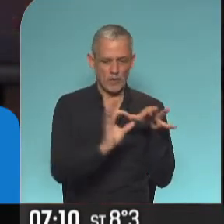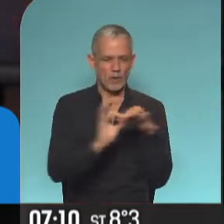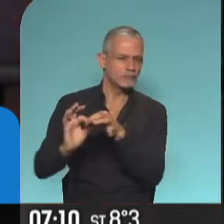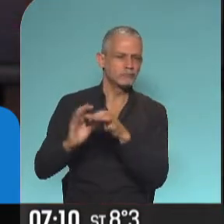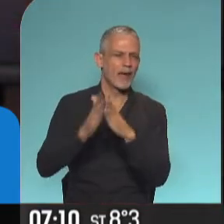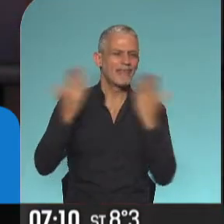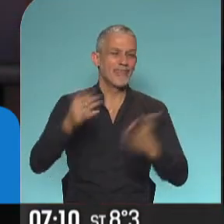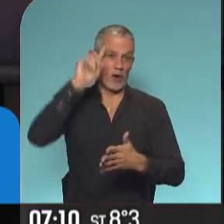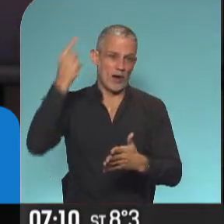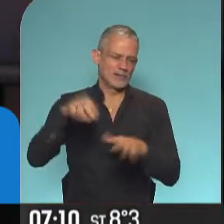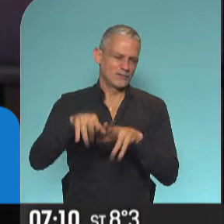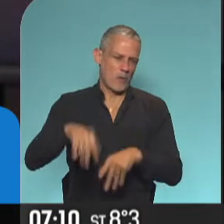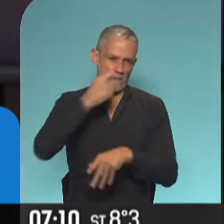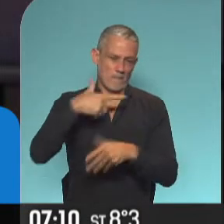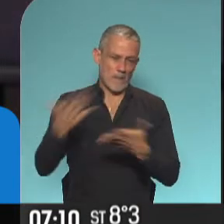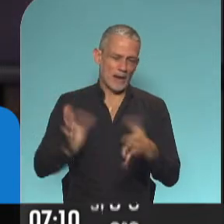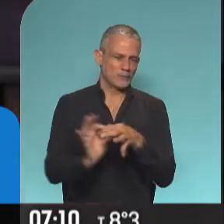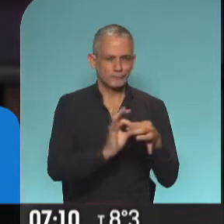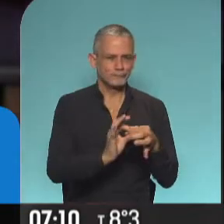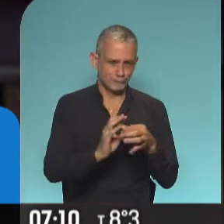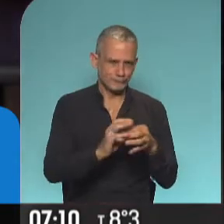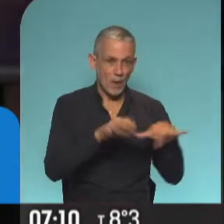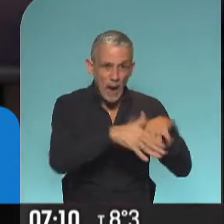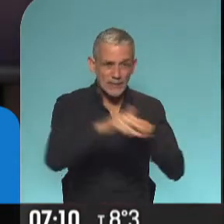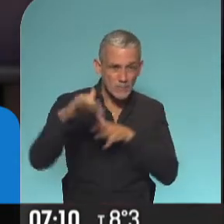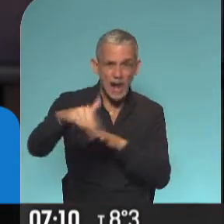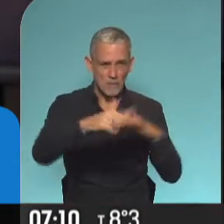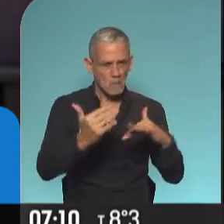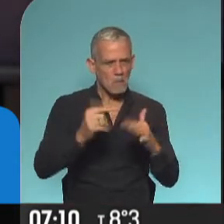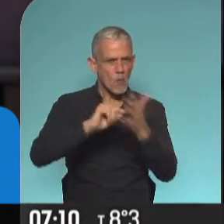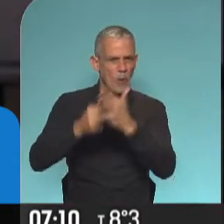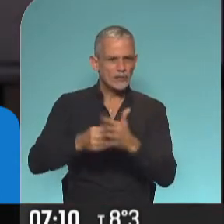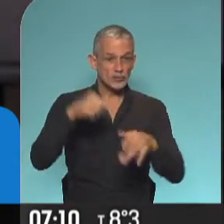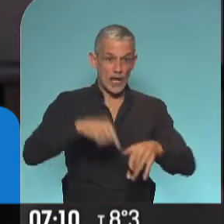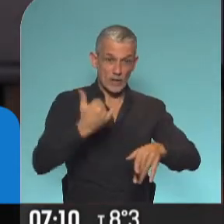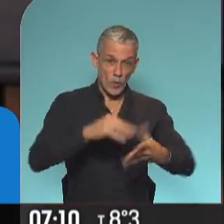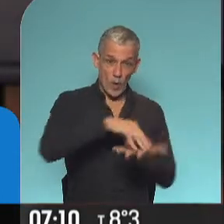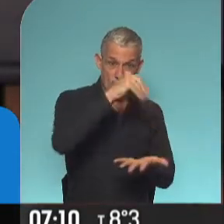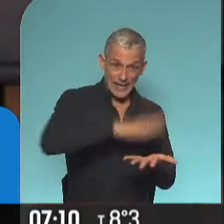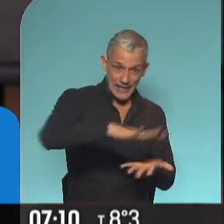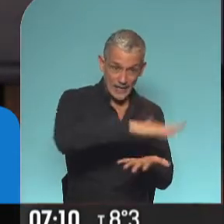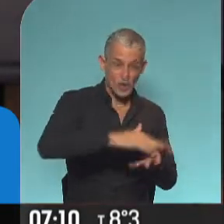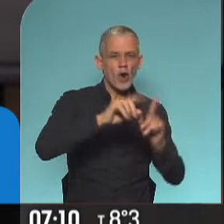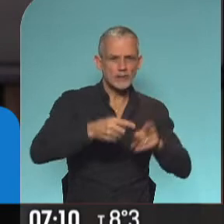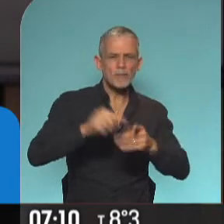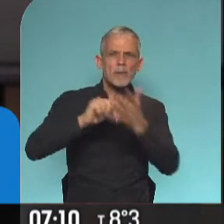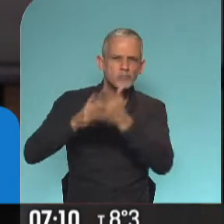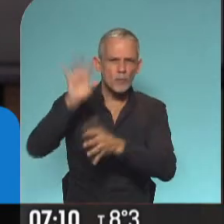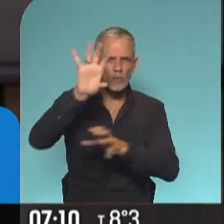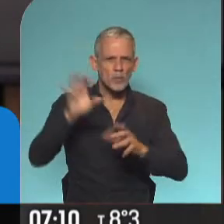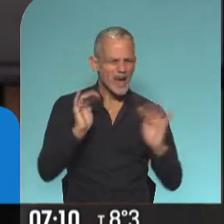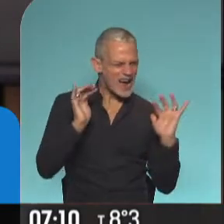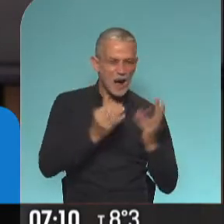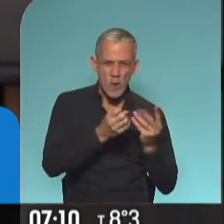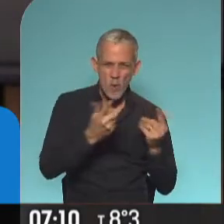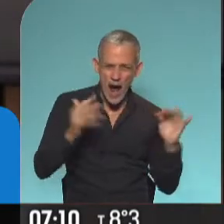Mauricio Macri. Una marcha, varias marchas, porque fue en distintos puntos del país, aquí en la ciudad de Buenos Aires, en la zona del Obelisco, que no fue numerosa en cuanto a